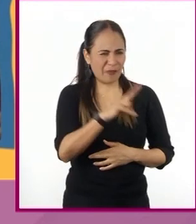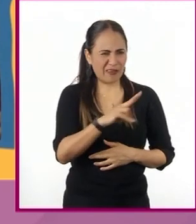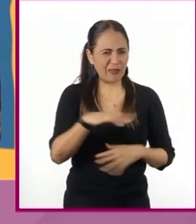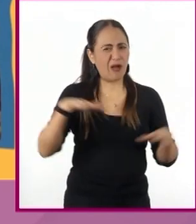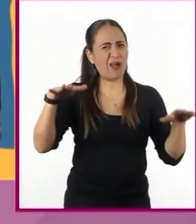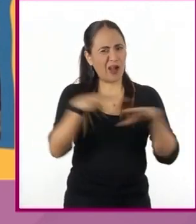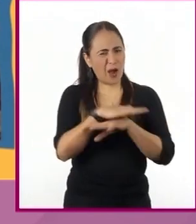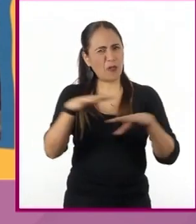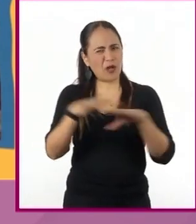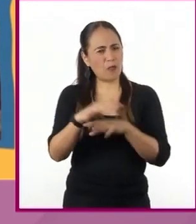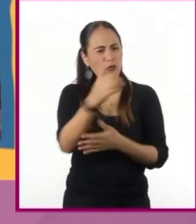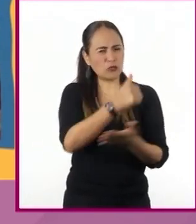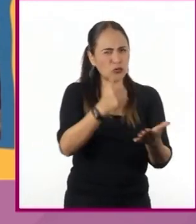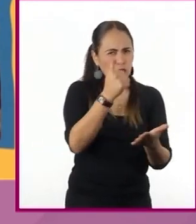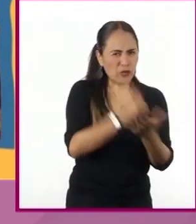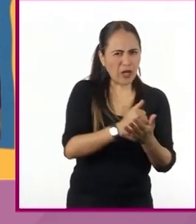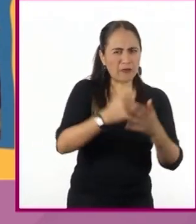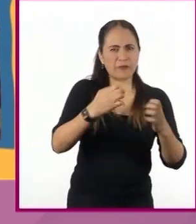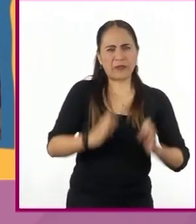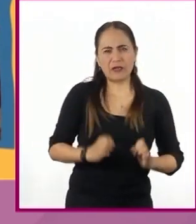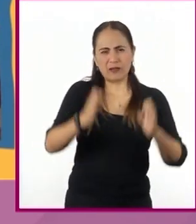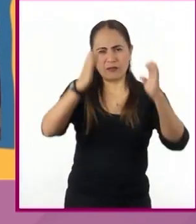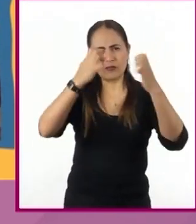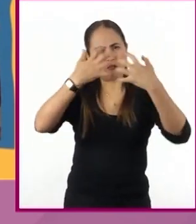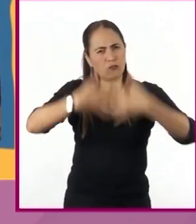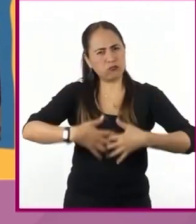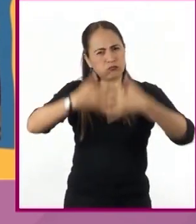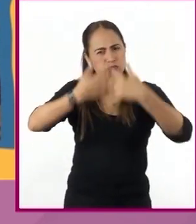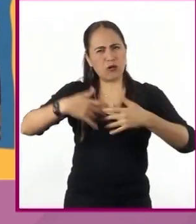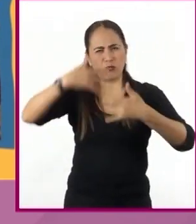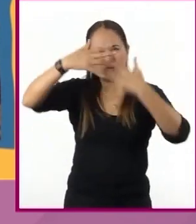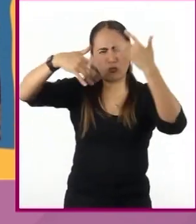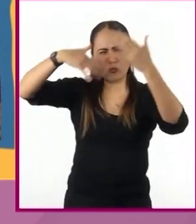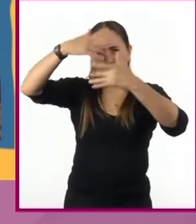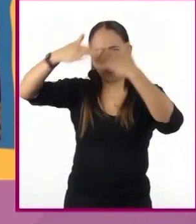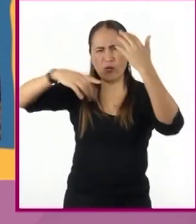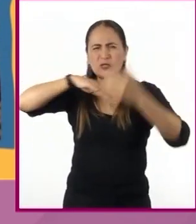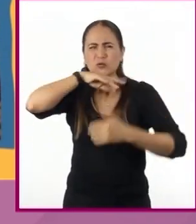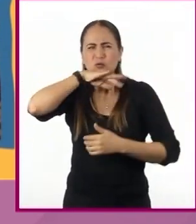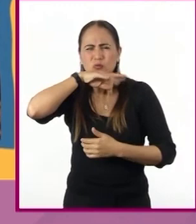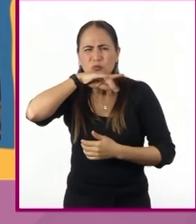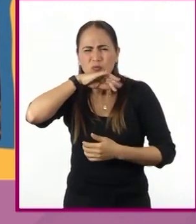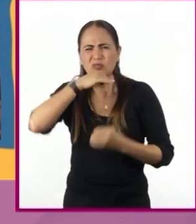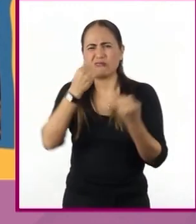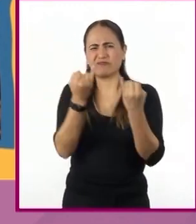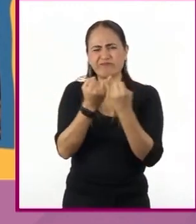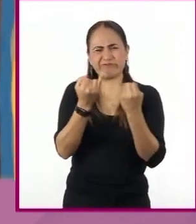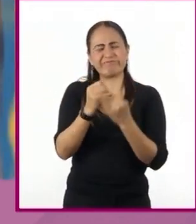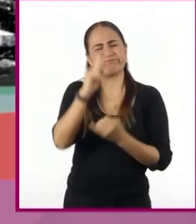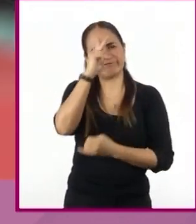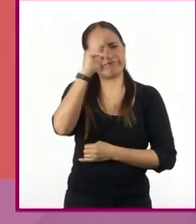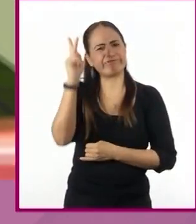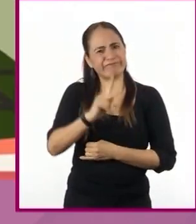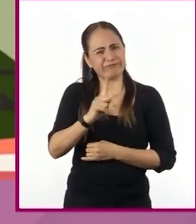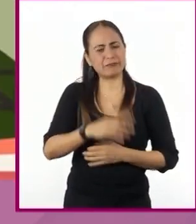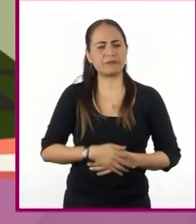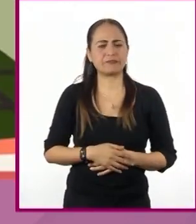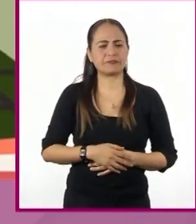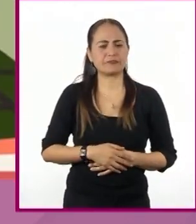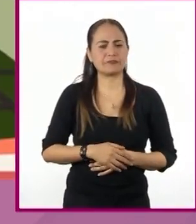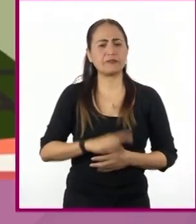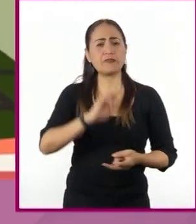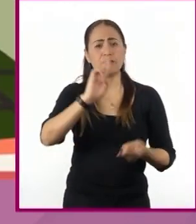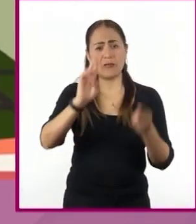verse ciudades, fábricas, enormes chimeneas, humo y, en consecuencia, contaminación. Durante la